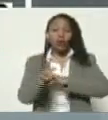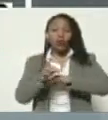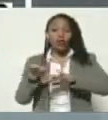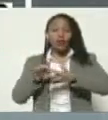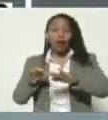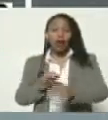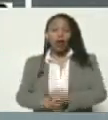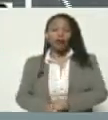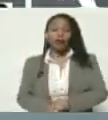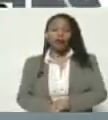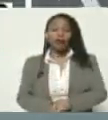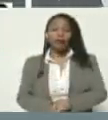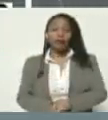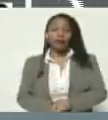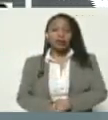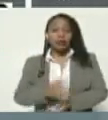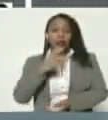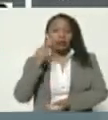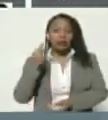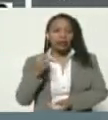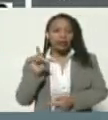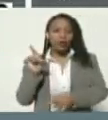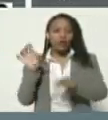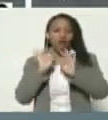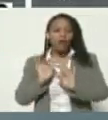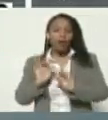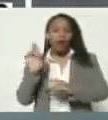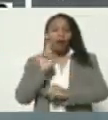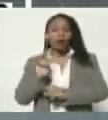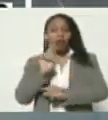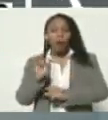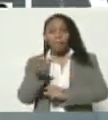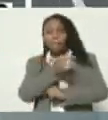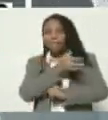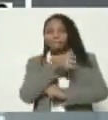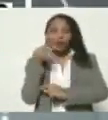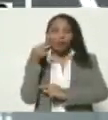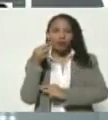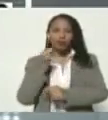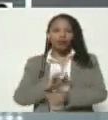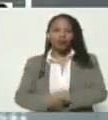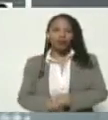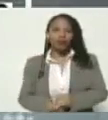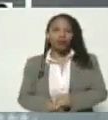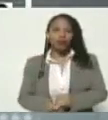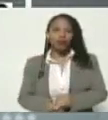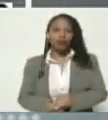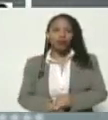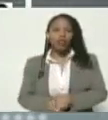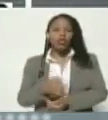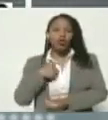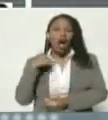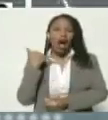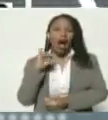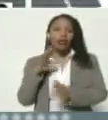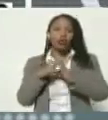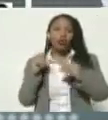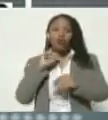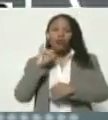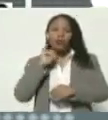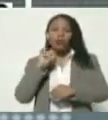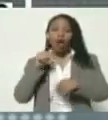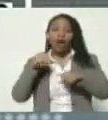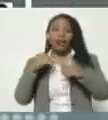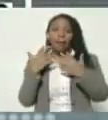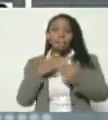municipales. De verdad, el método que se ha utilizado es extraordinario. Yo tengo toda la información aquí en mi